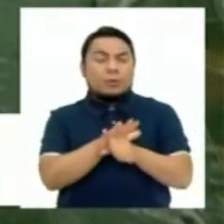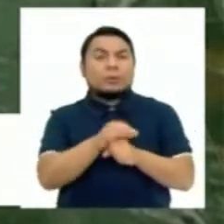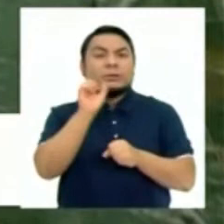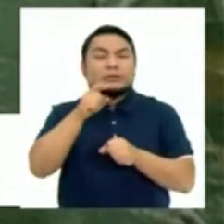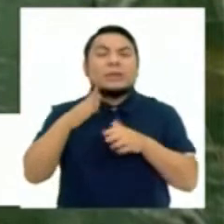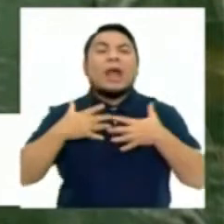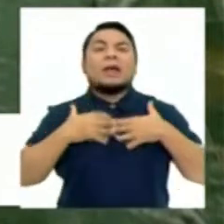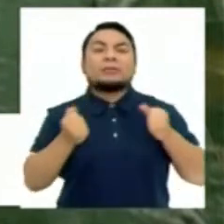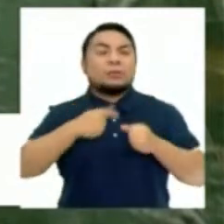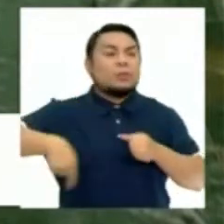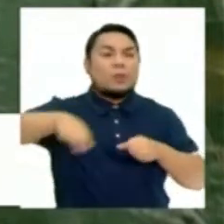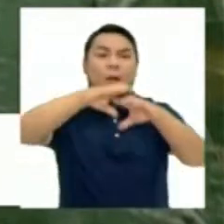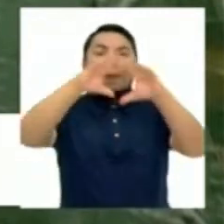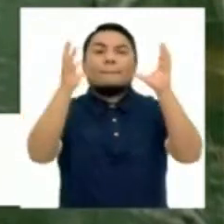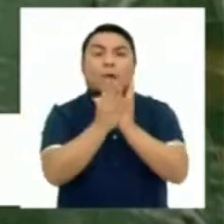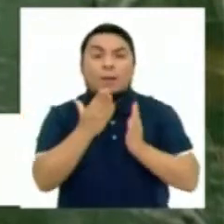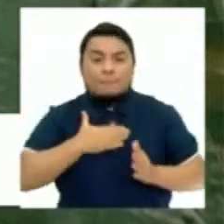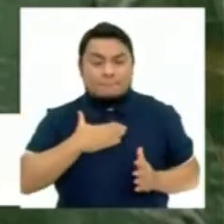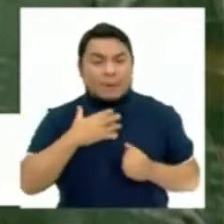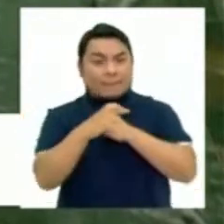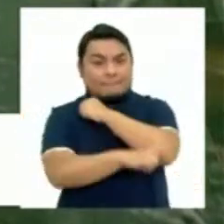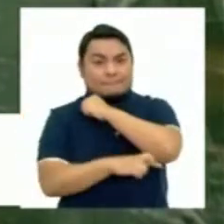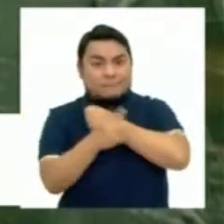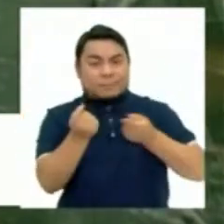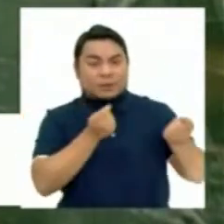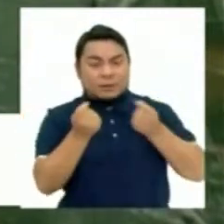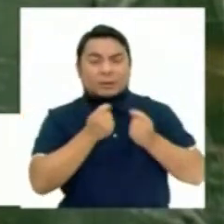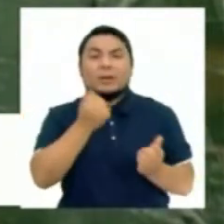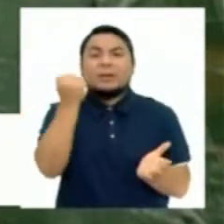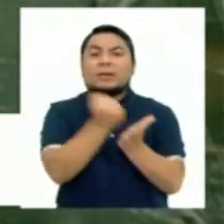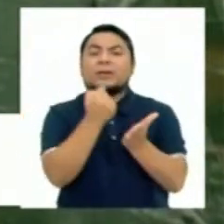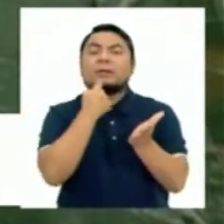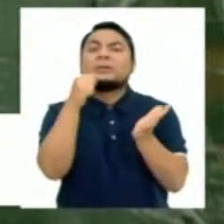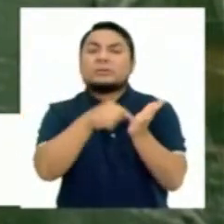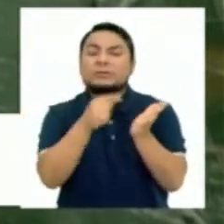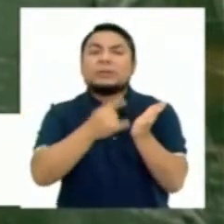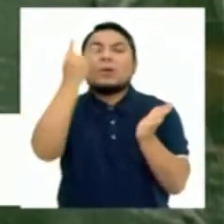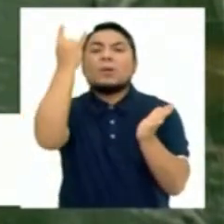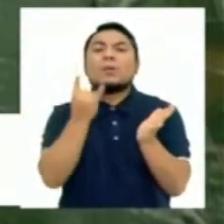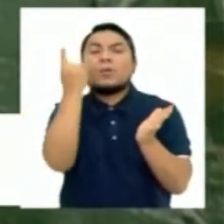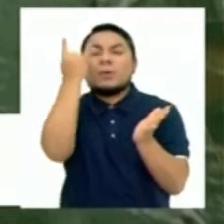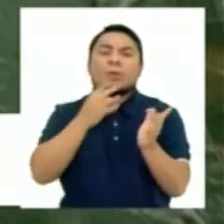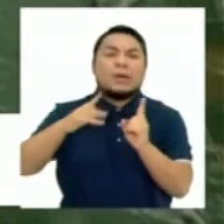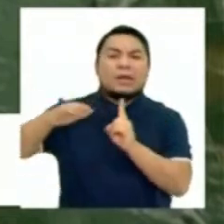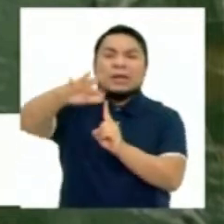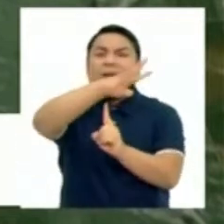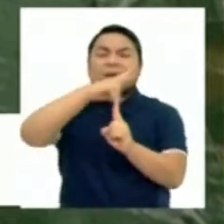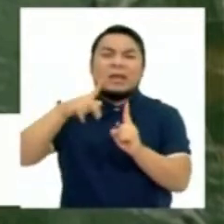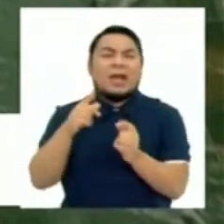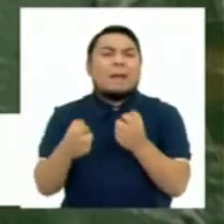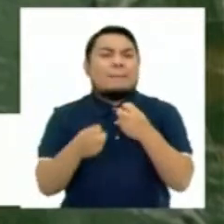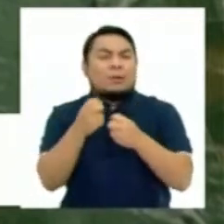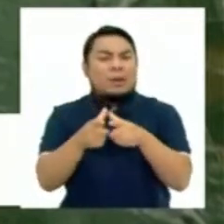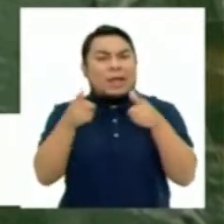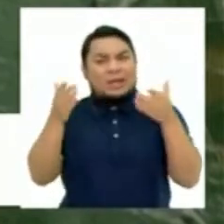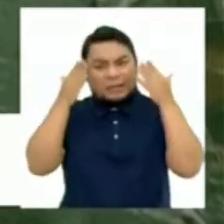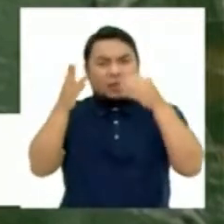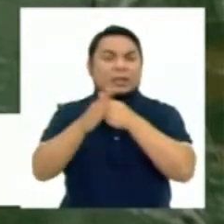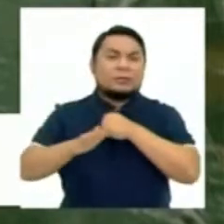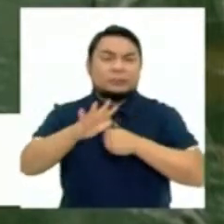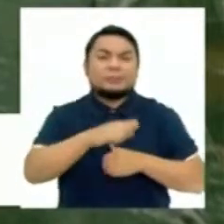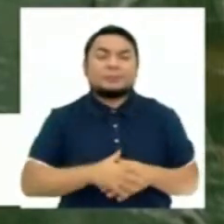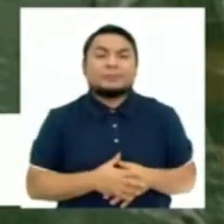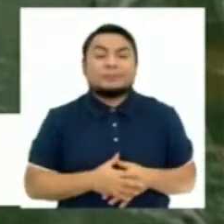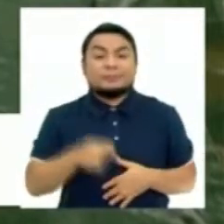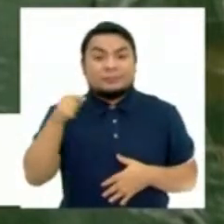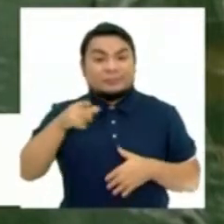con la salud del planeta, mi gobierno declarará la emergencia climática nacional.